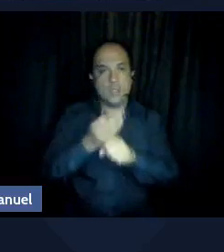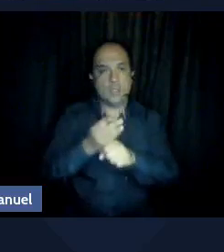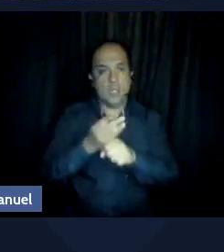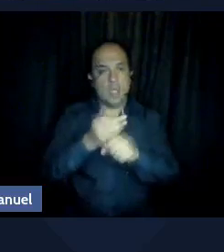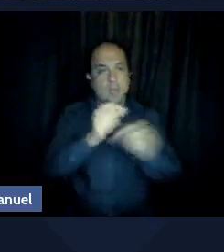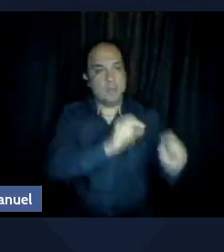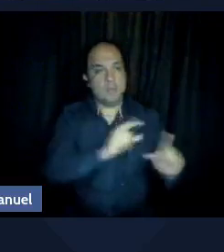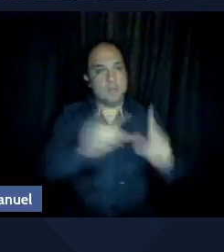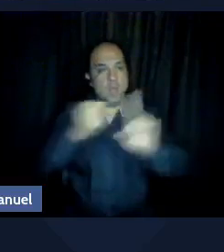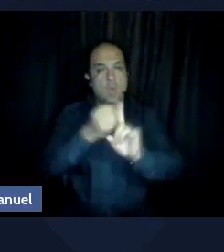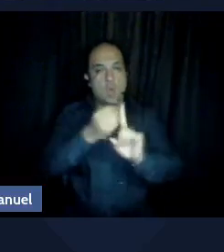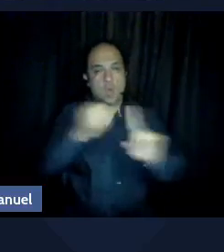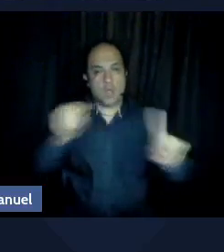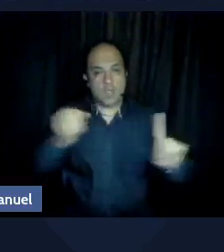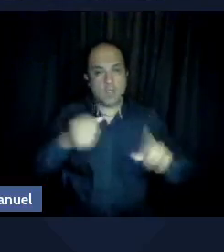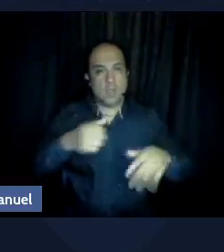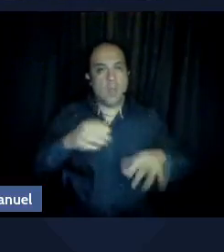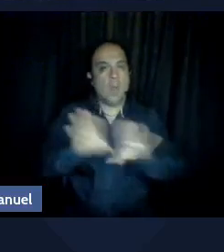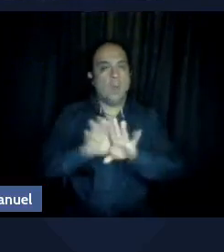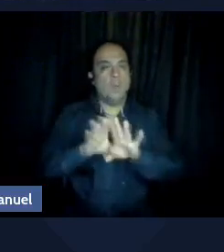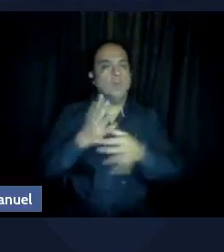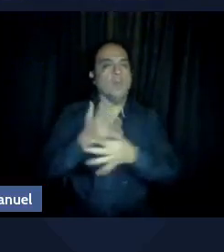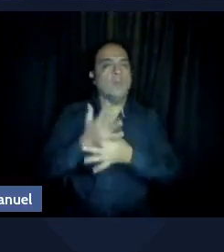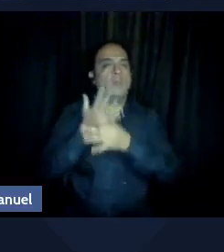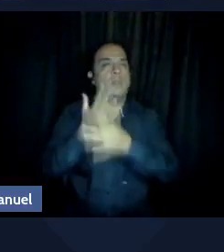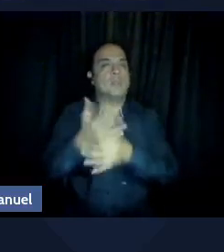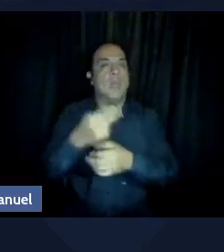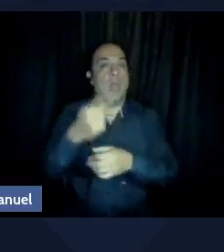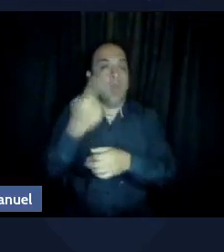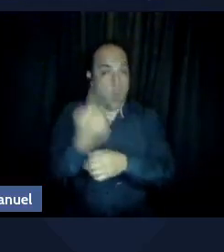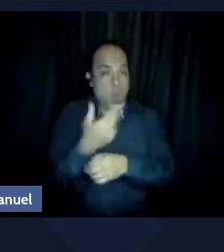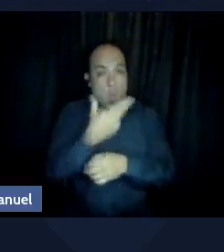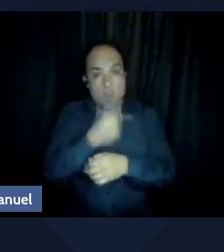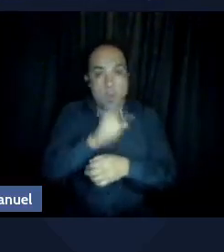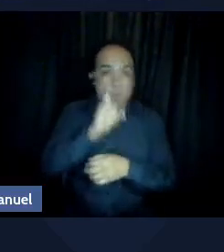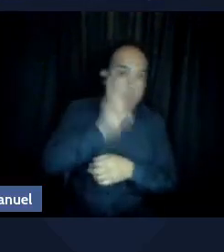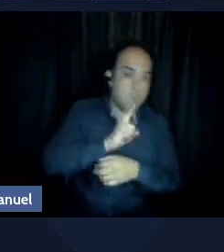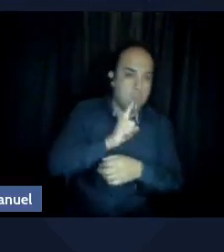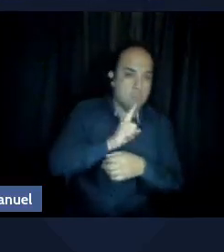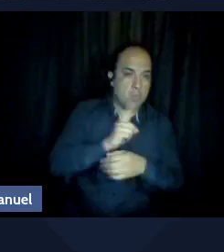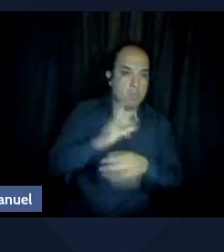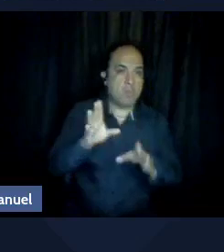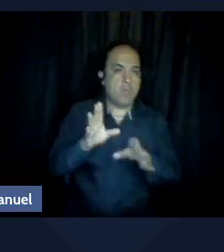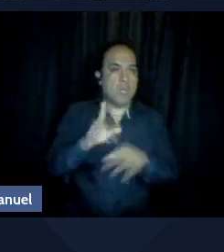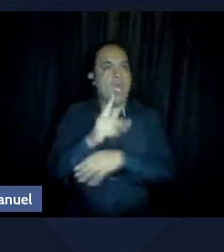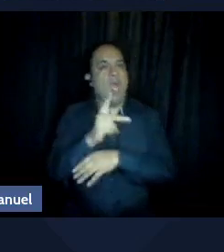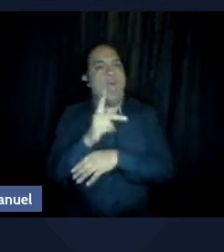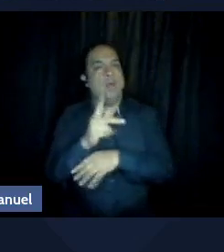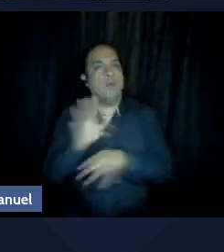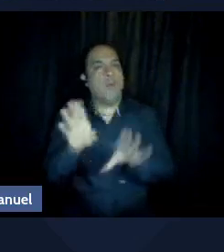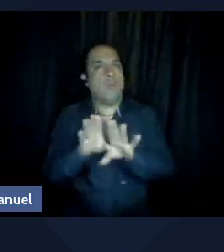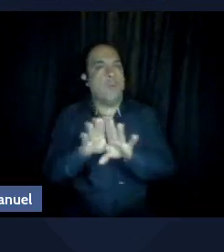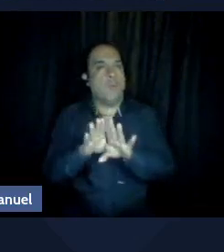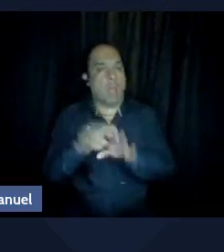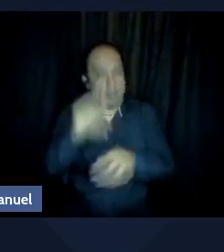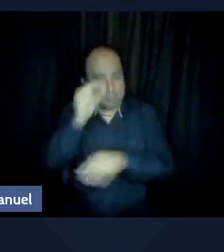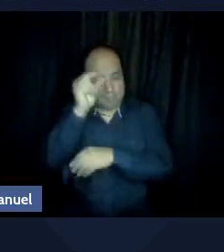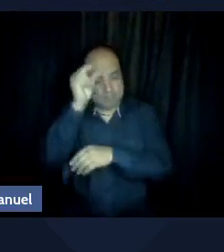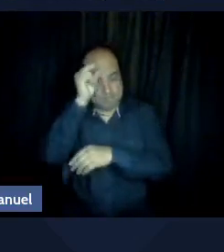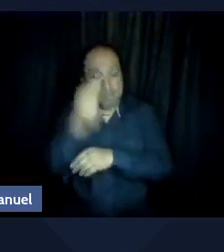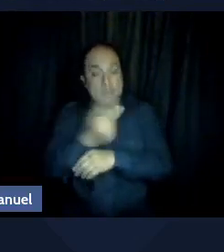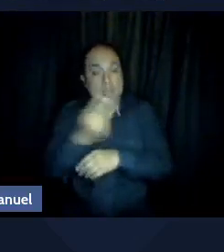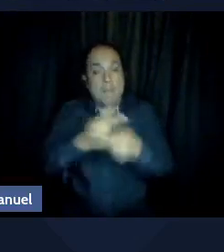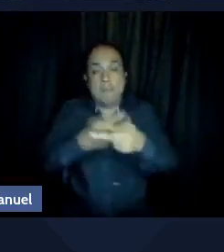de Confucio que dice: un hombre, yo agregaría, un hombre y una mujer prudente deben prepararse para todo lo que depende de él o